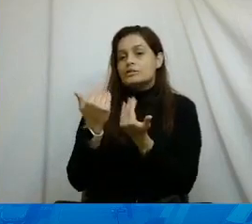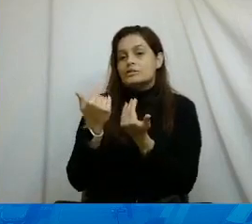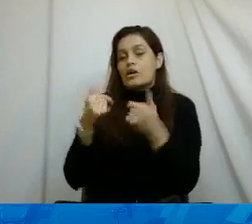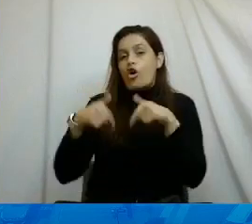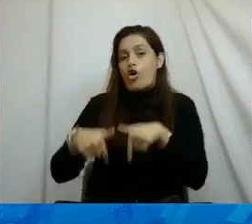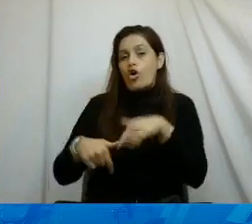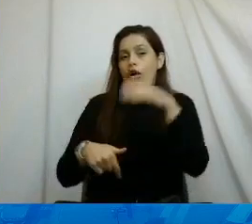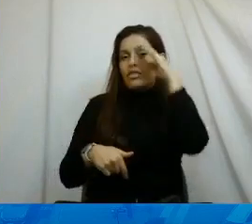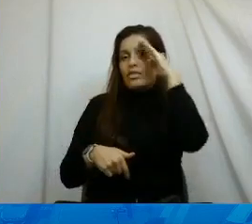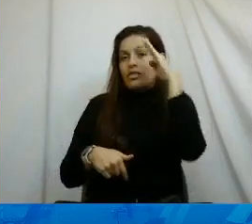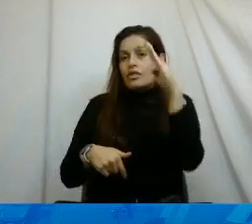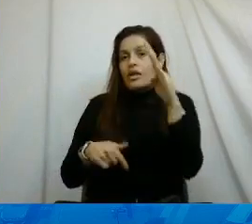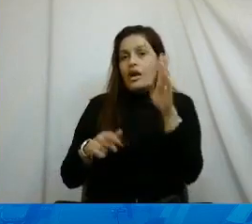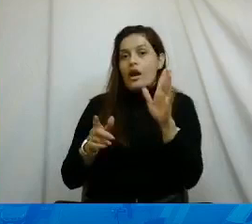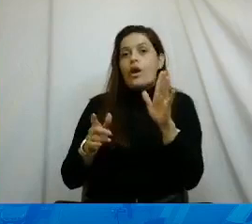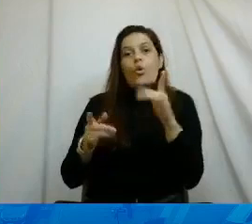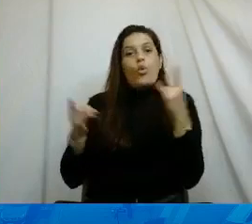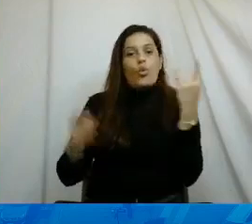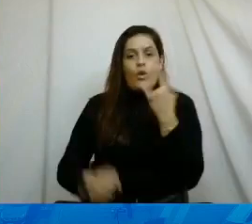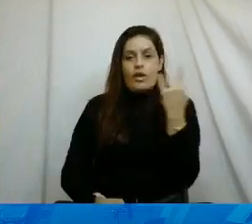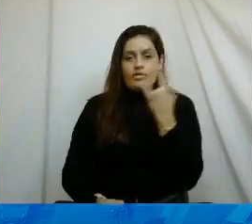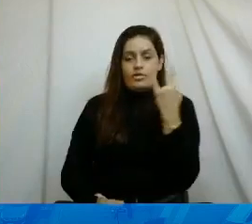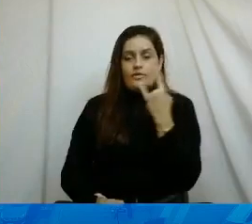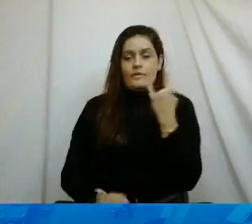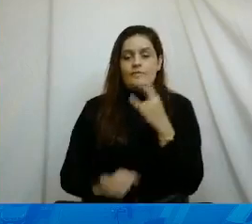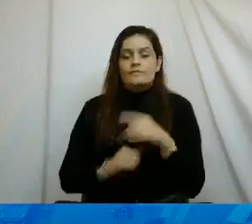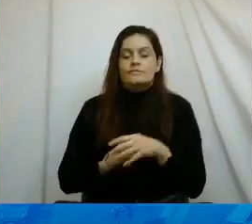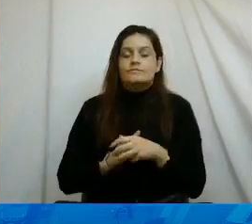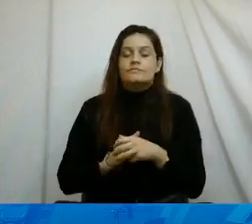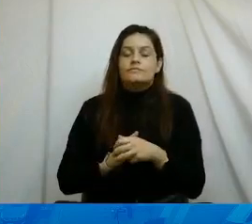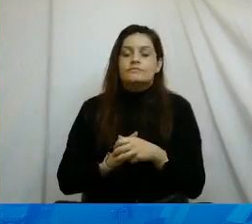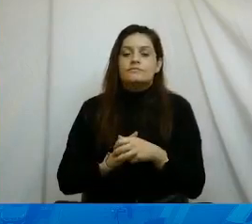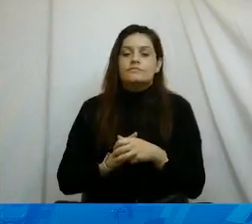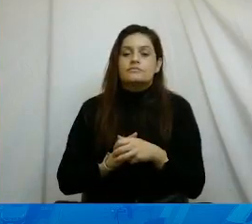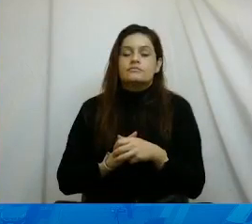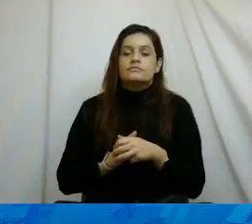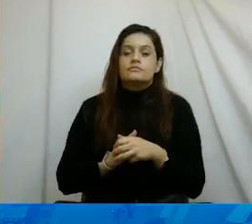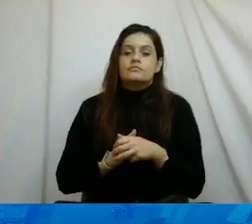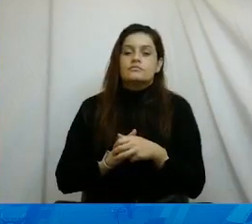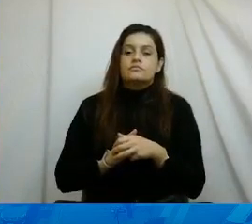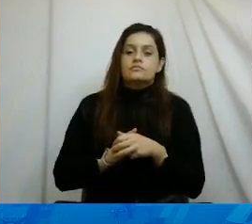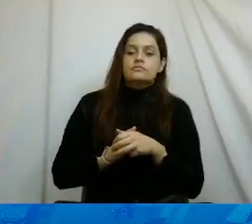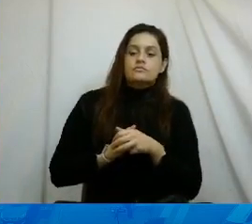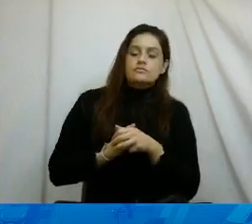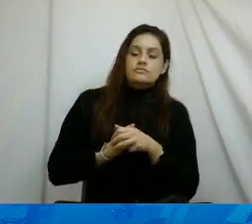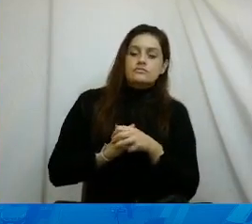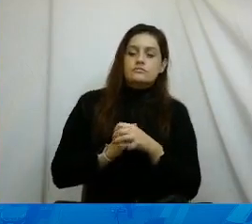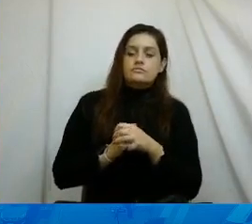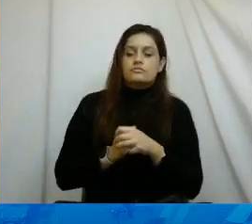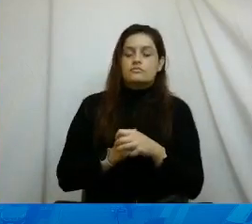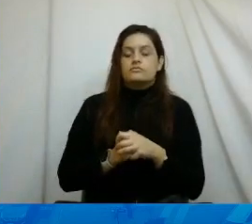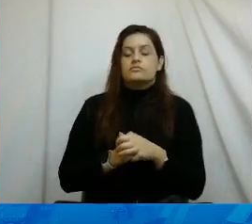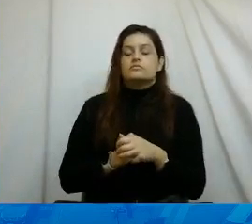día es prácticamente urgente. A propósito de lo mismo, señalar también que